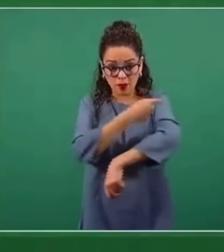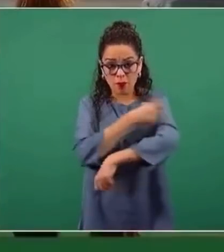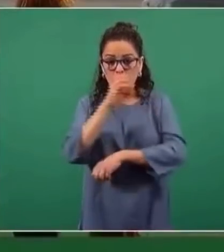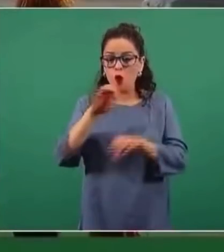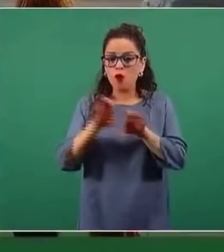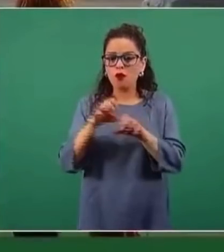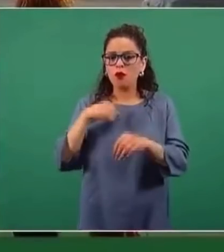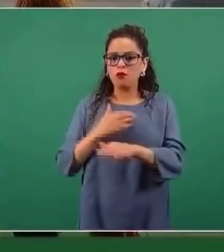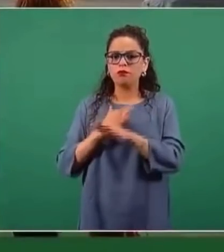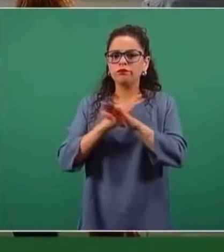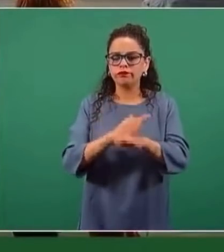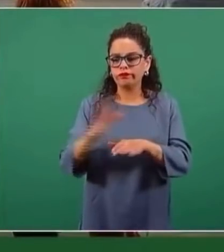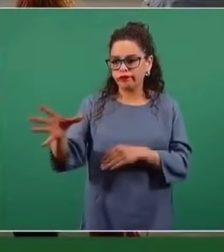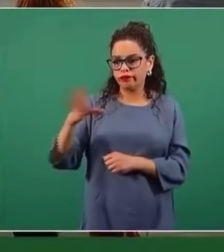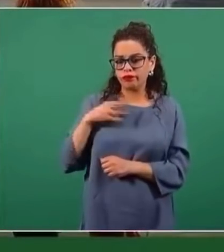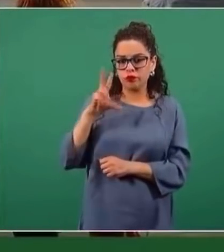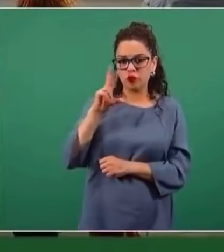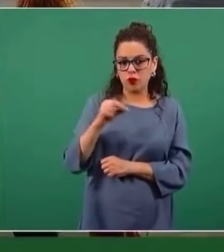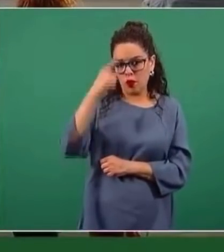llevar la enfermedad a mi casa?